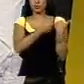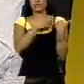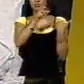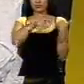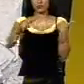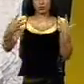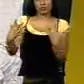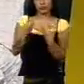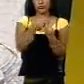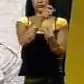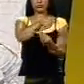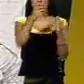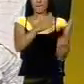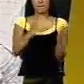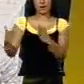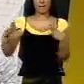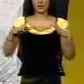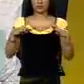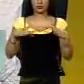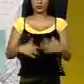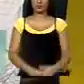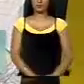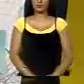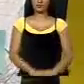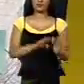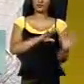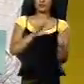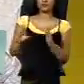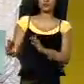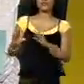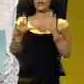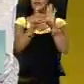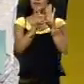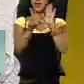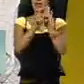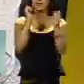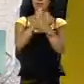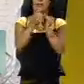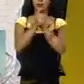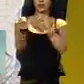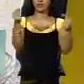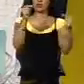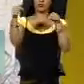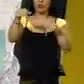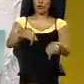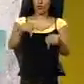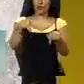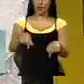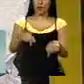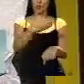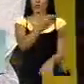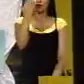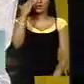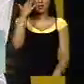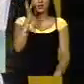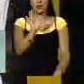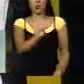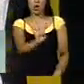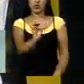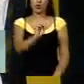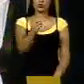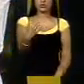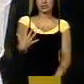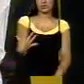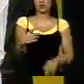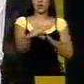vacacional. La discusión de la ley de deporte será hoy, como sabemos, yo creo que como 4 o 5 artículos faltan, ¿verdad?